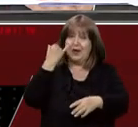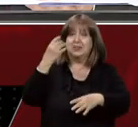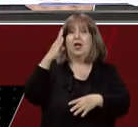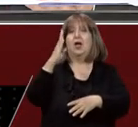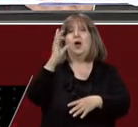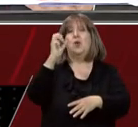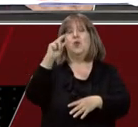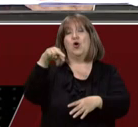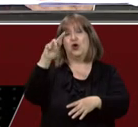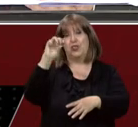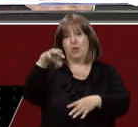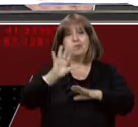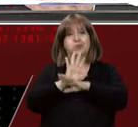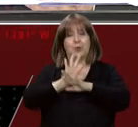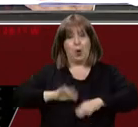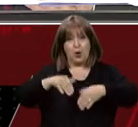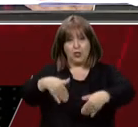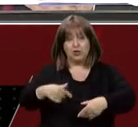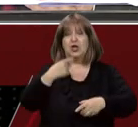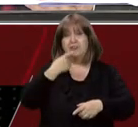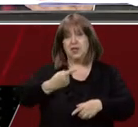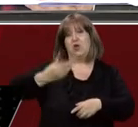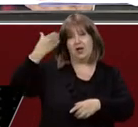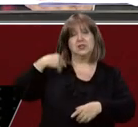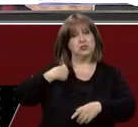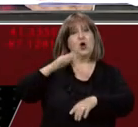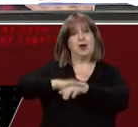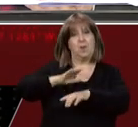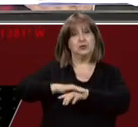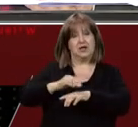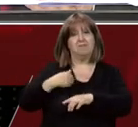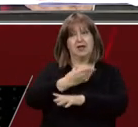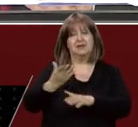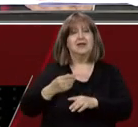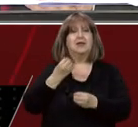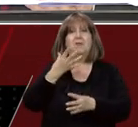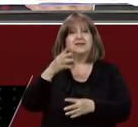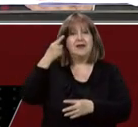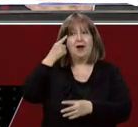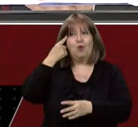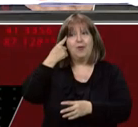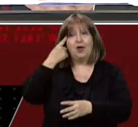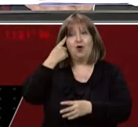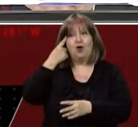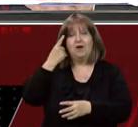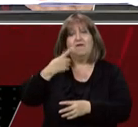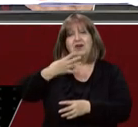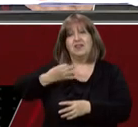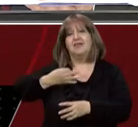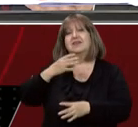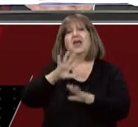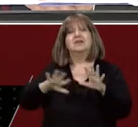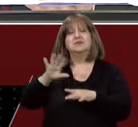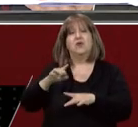el primer caso, y dijo, yo soy responsable de lo que hice. ¿Qué pasaría si Cúmico hablara y dijera lo que sistemáticamente pasaba